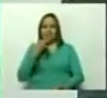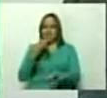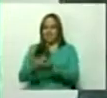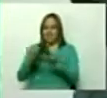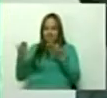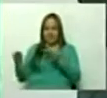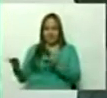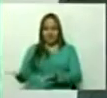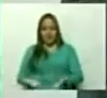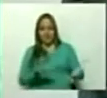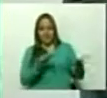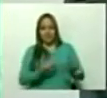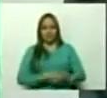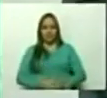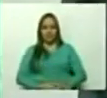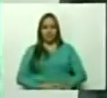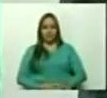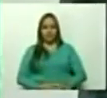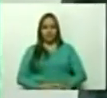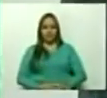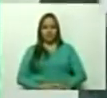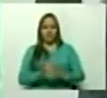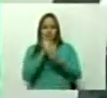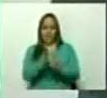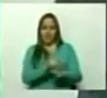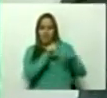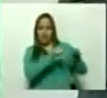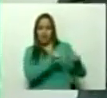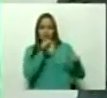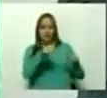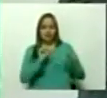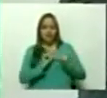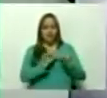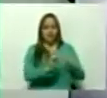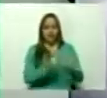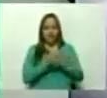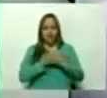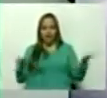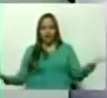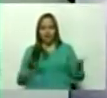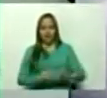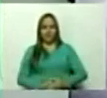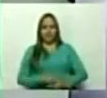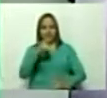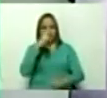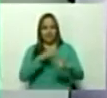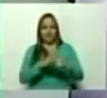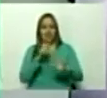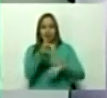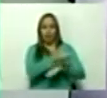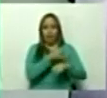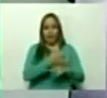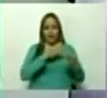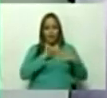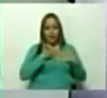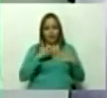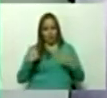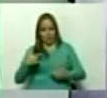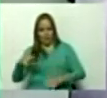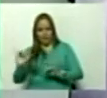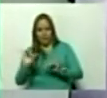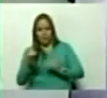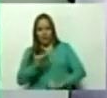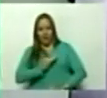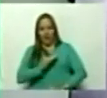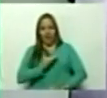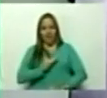Dair, Pedro. Gracias. Enfériense. Entonces, en Carirubana, Punto Fijo, nos a la orden, vamos. Por allá humildemente, tanto el gobernador Víctor Clark como este servidor,